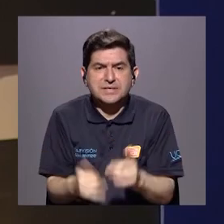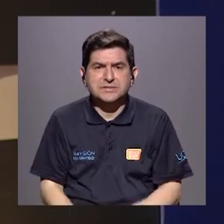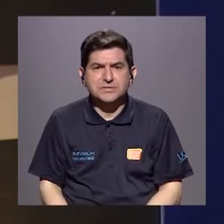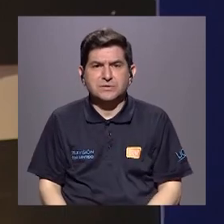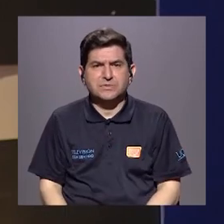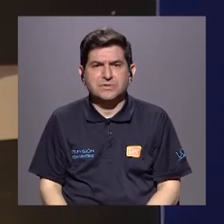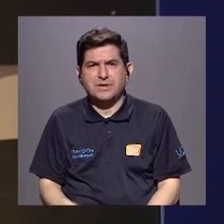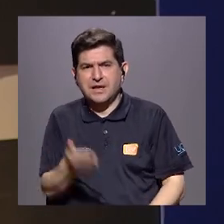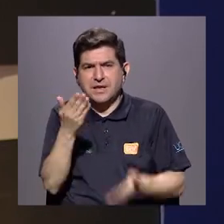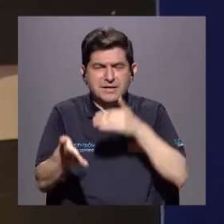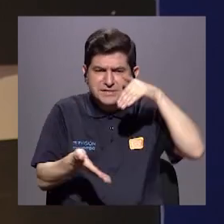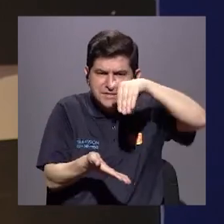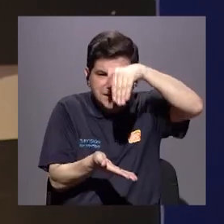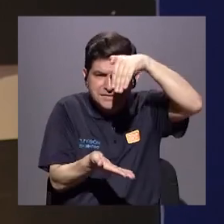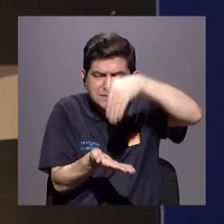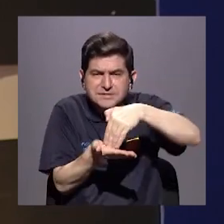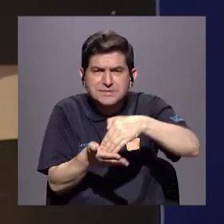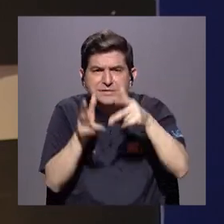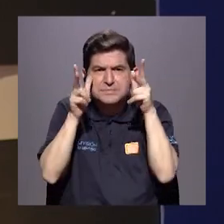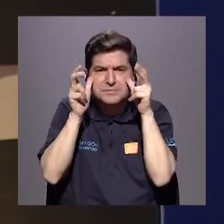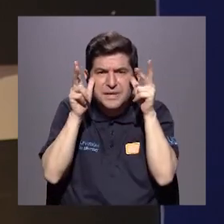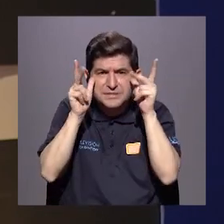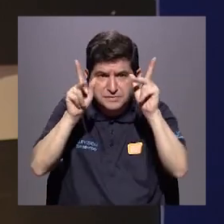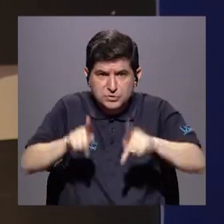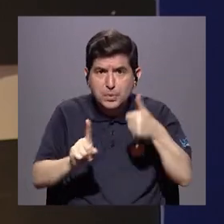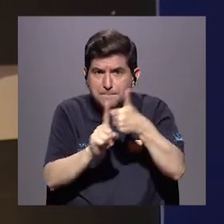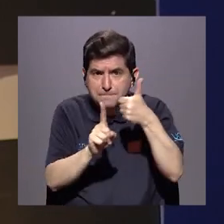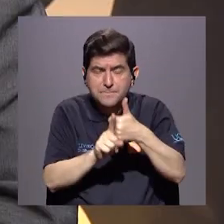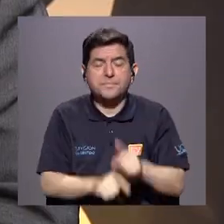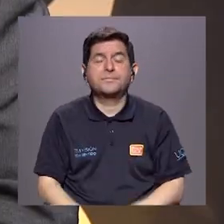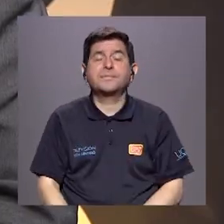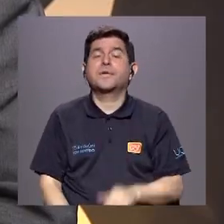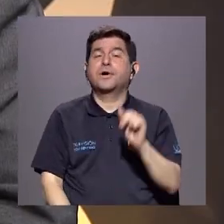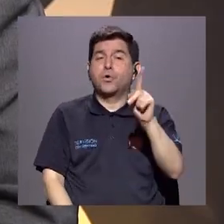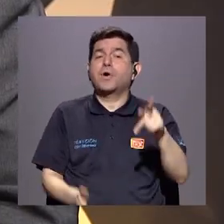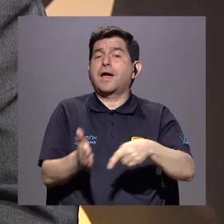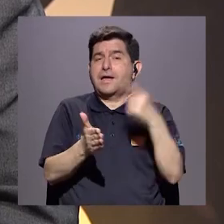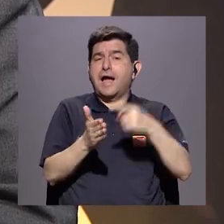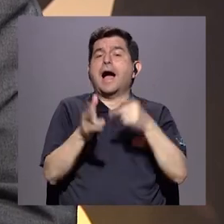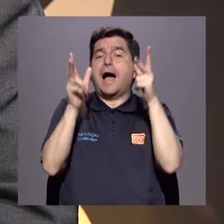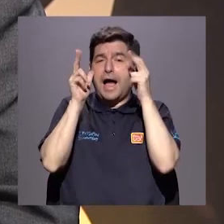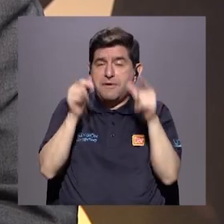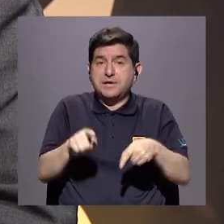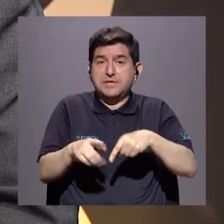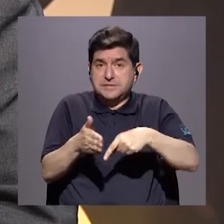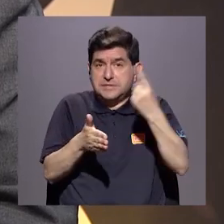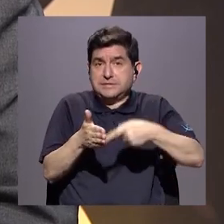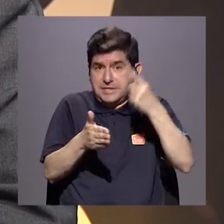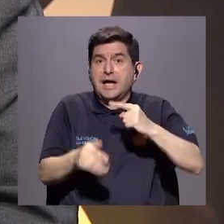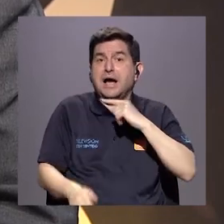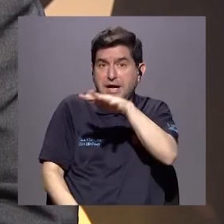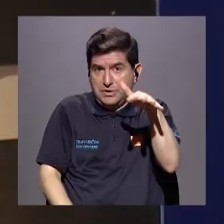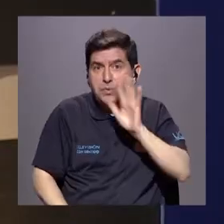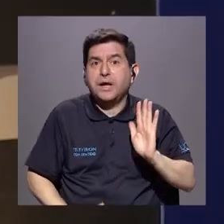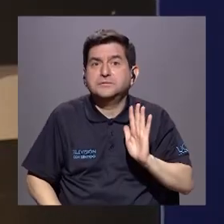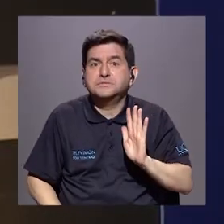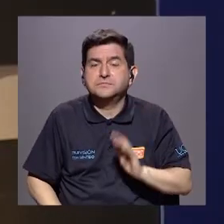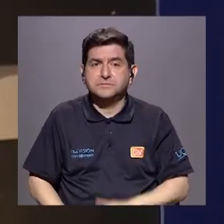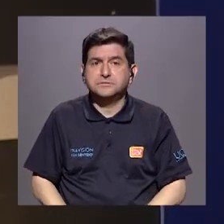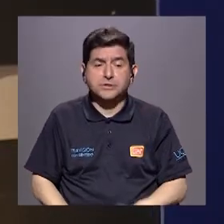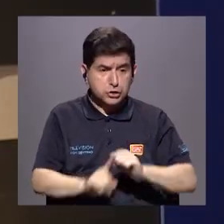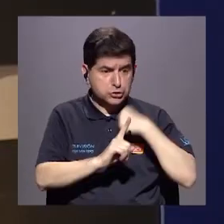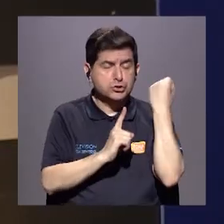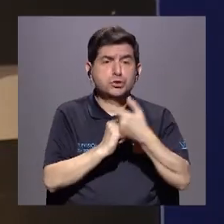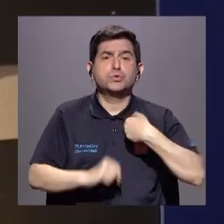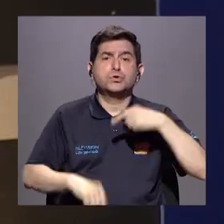más que todo se centra más que todo en la percepción de la persona ok a veces esas percepciones a veces en realidad rate pero efectivamente